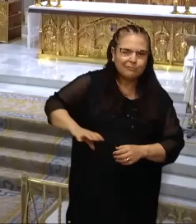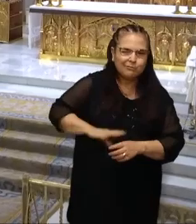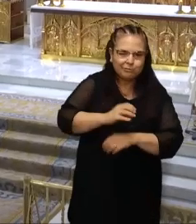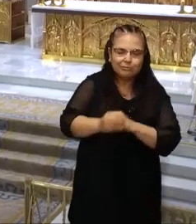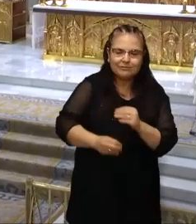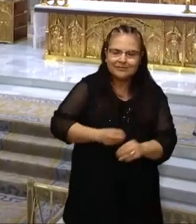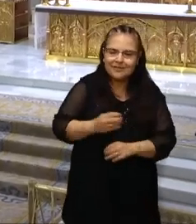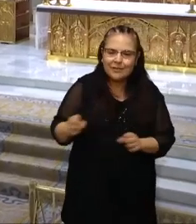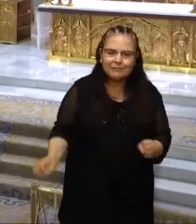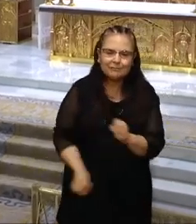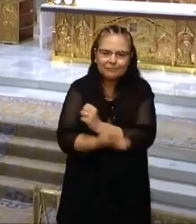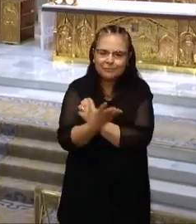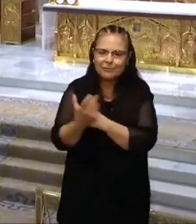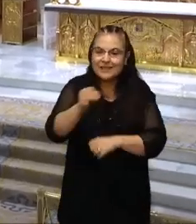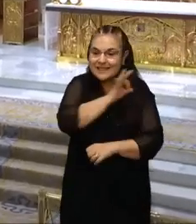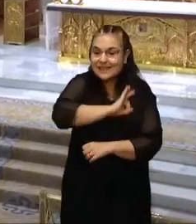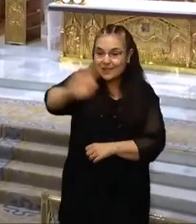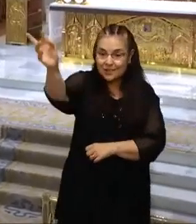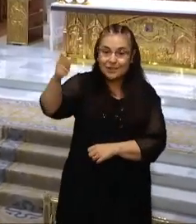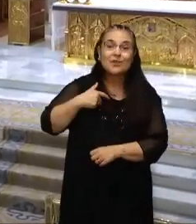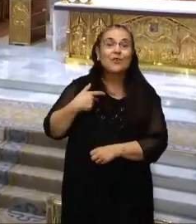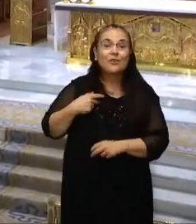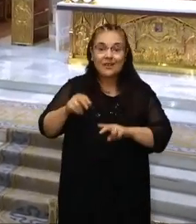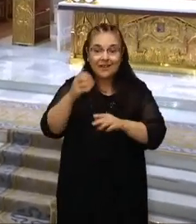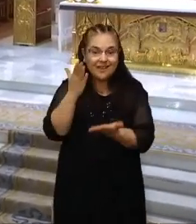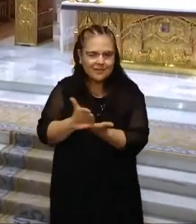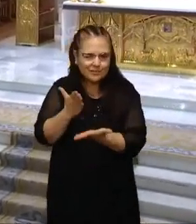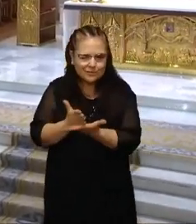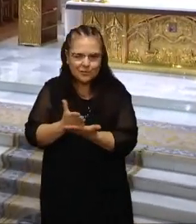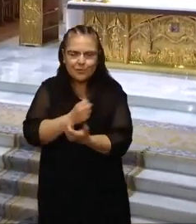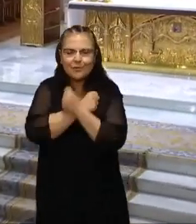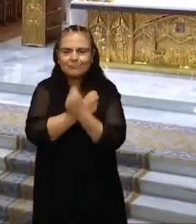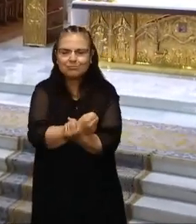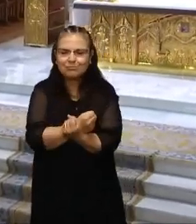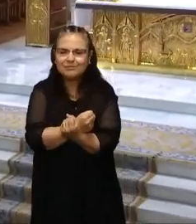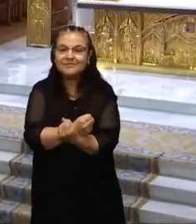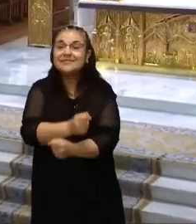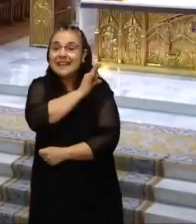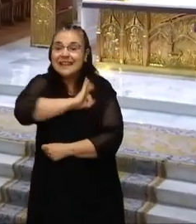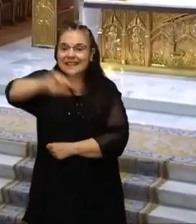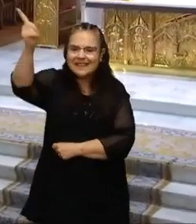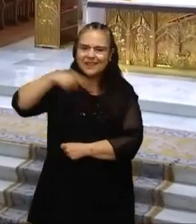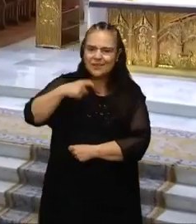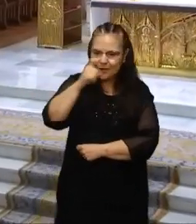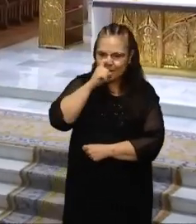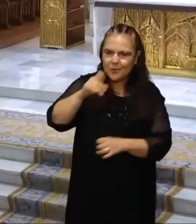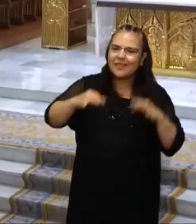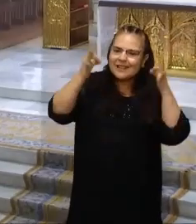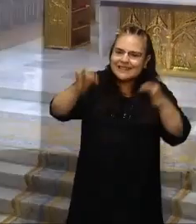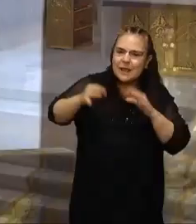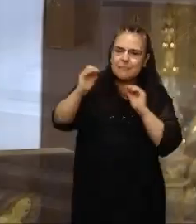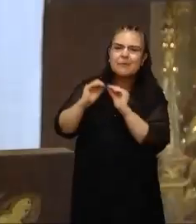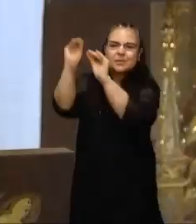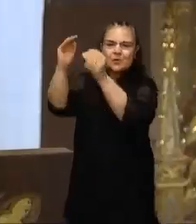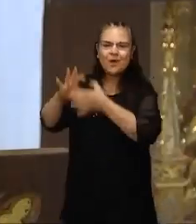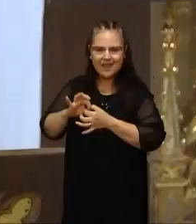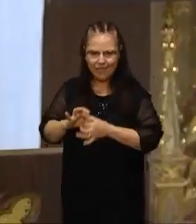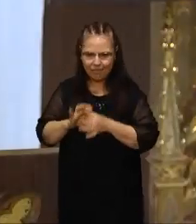Señor, dignas de estudio para los que las aman. El Señor recuerda siempre su